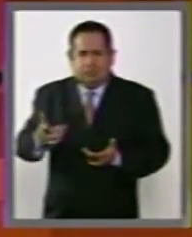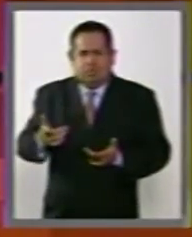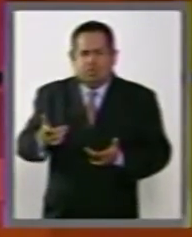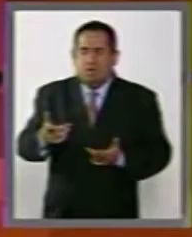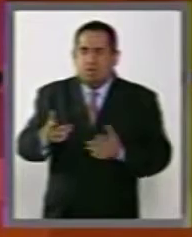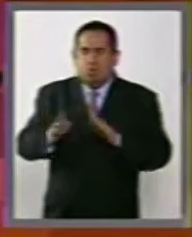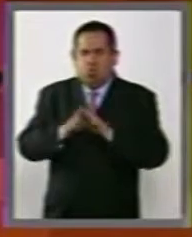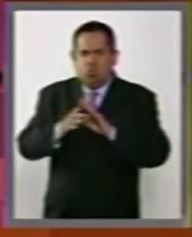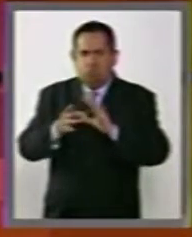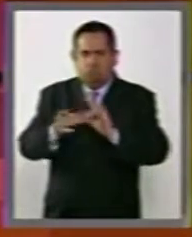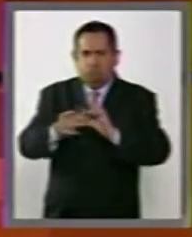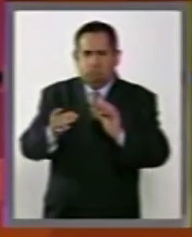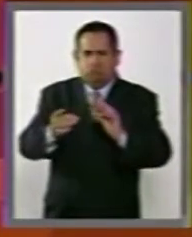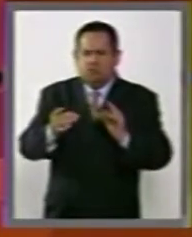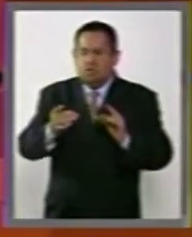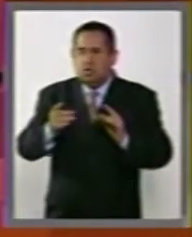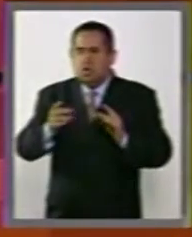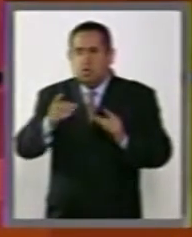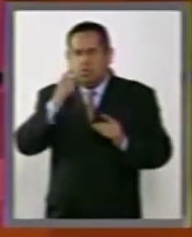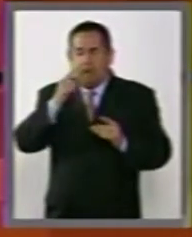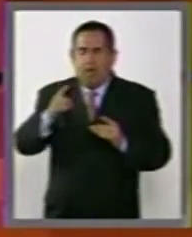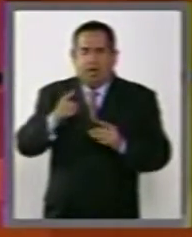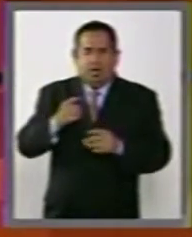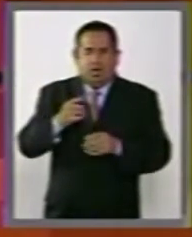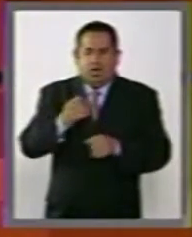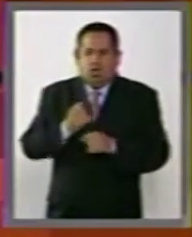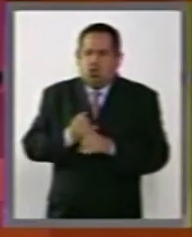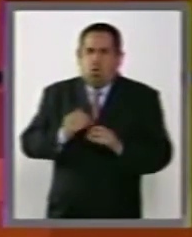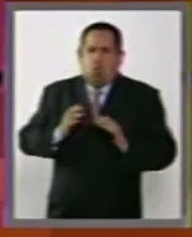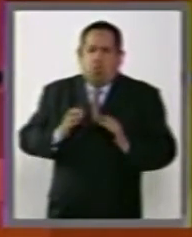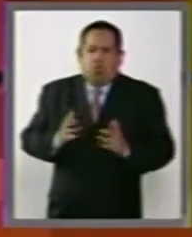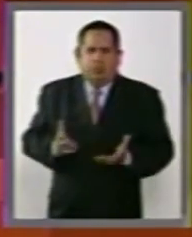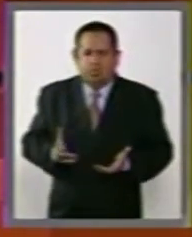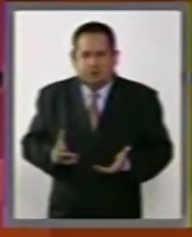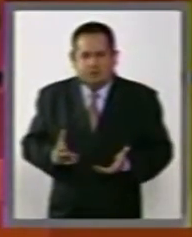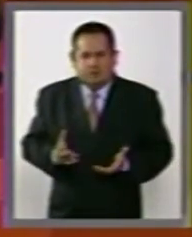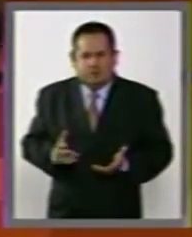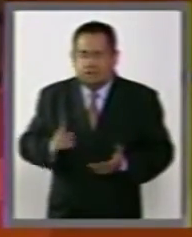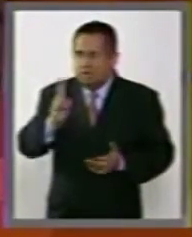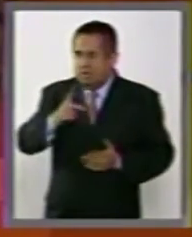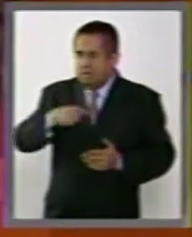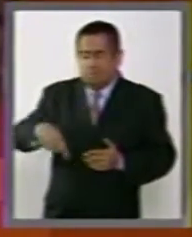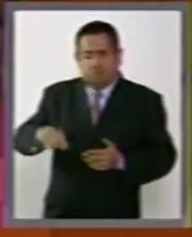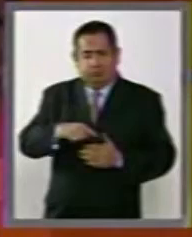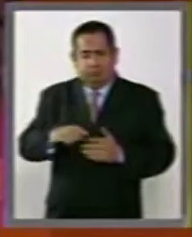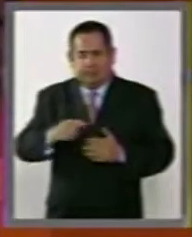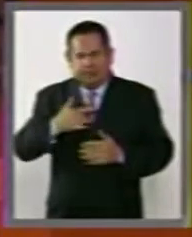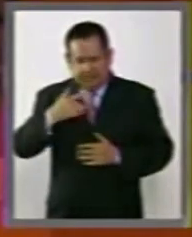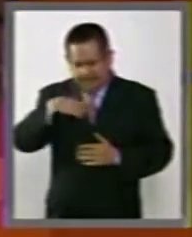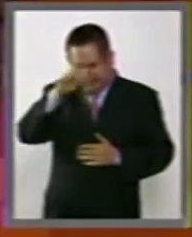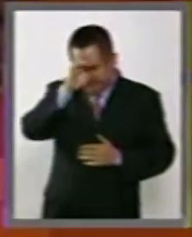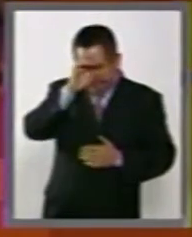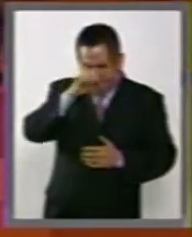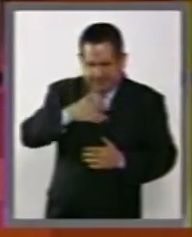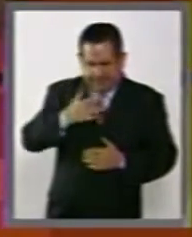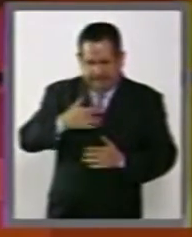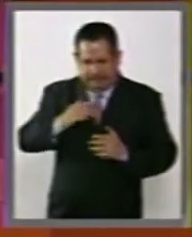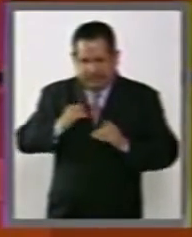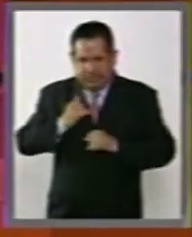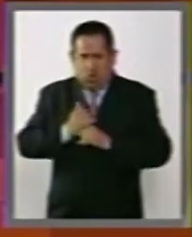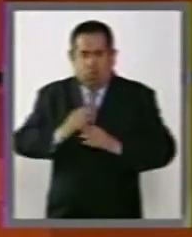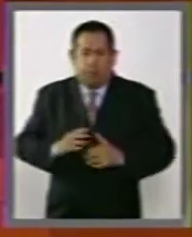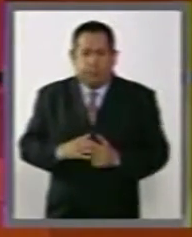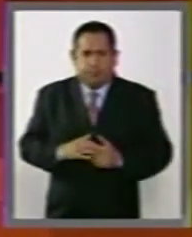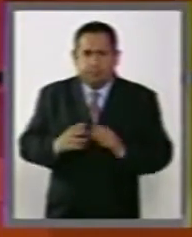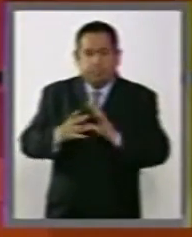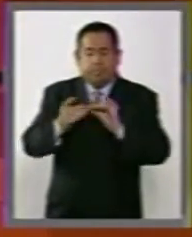nos causa alguna situación de incomodidad en nuestra conciencia. Igual